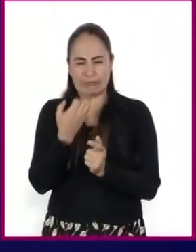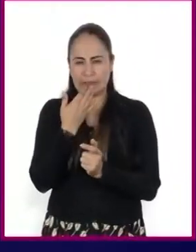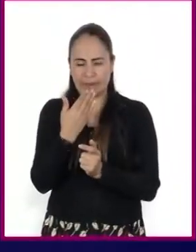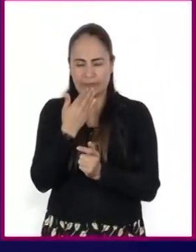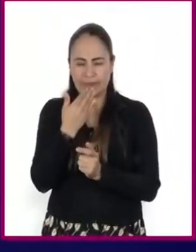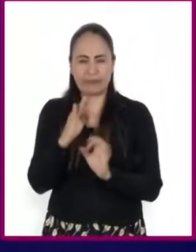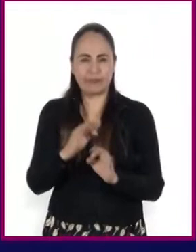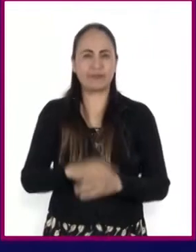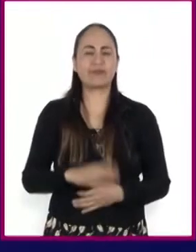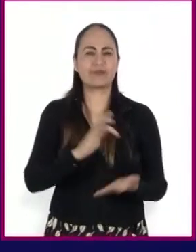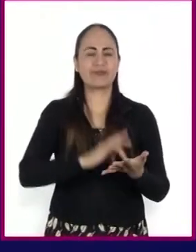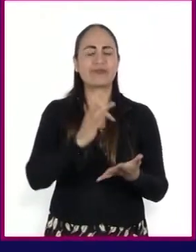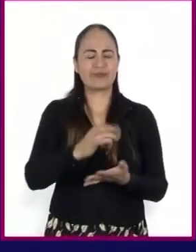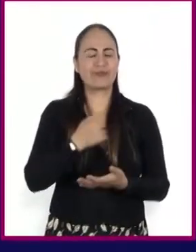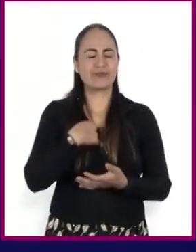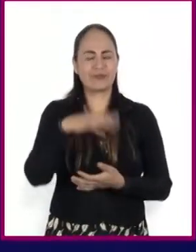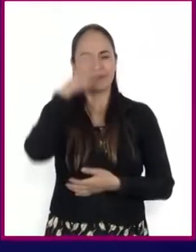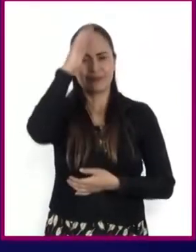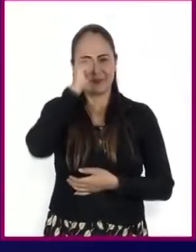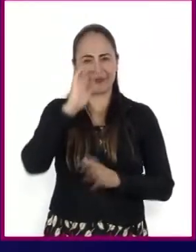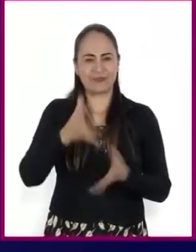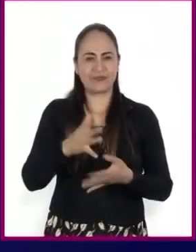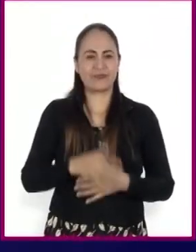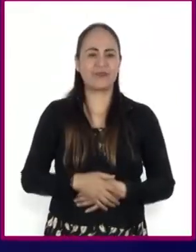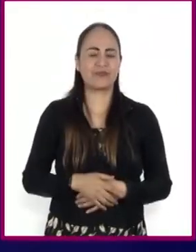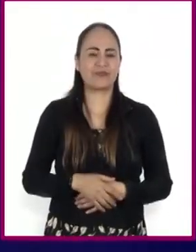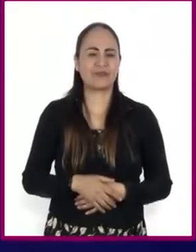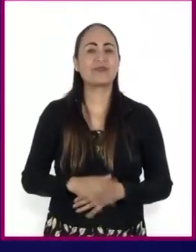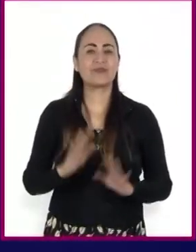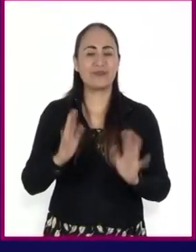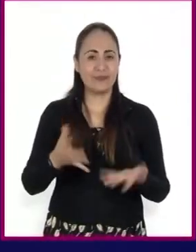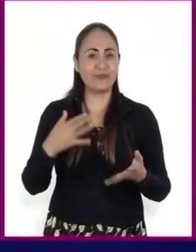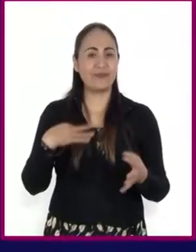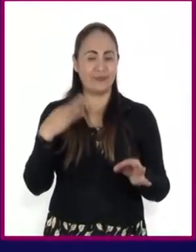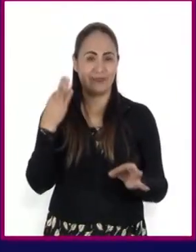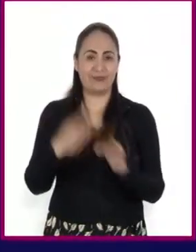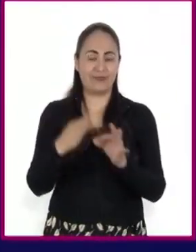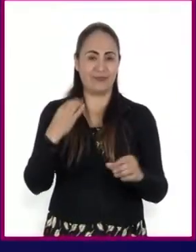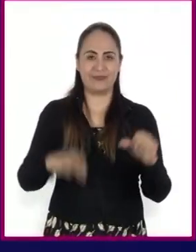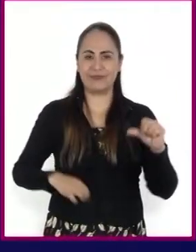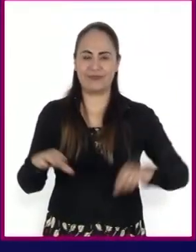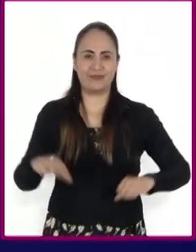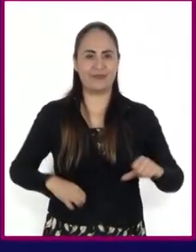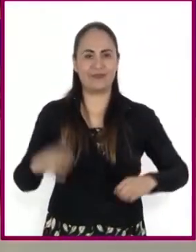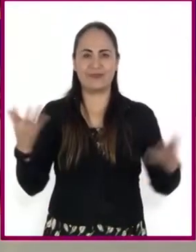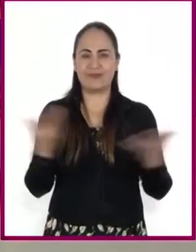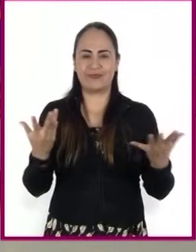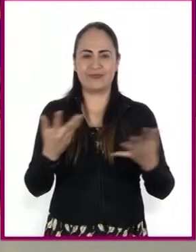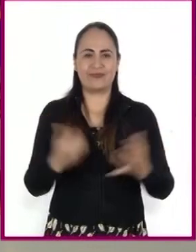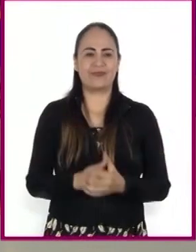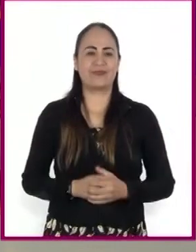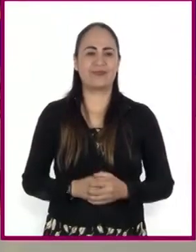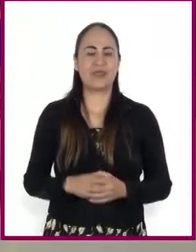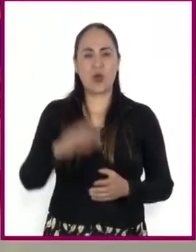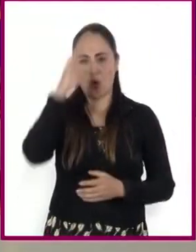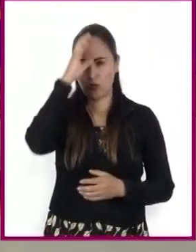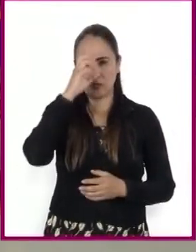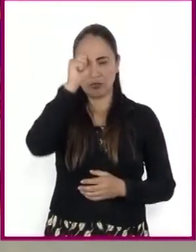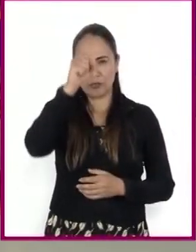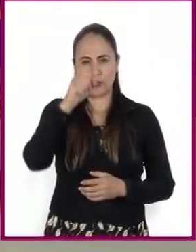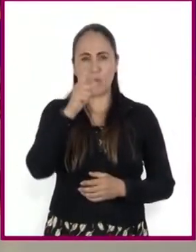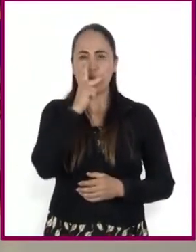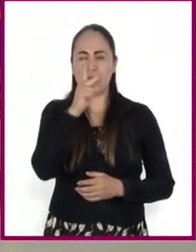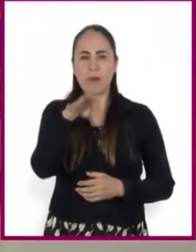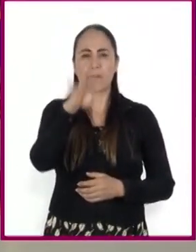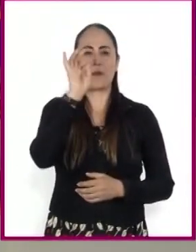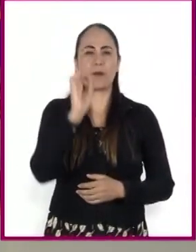Ahora sí, ya me acordé. Y ahora sí estoy listo para realizar la actividad. El primer concepto a definir